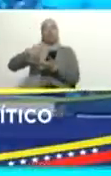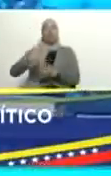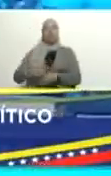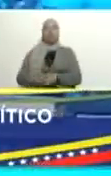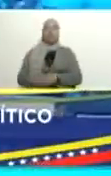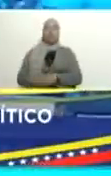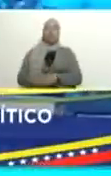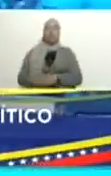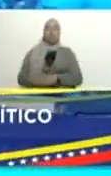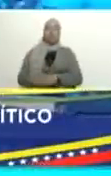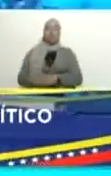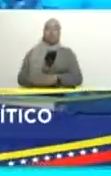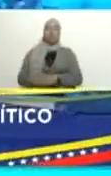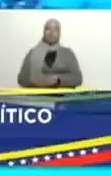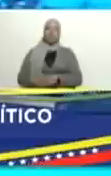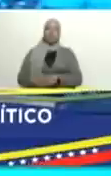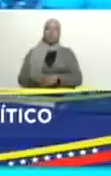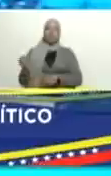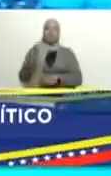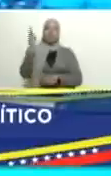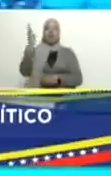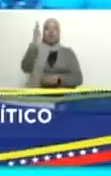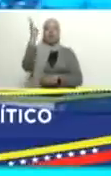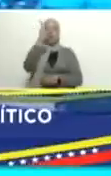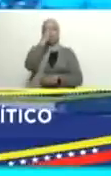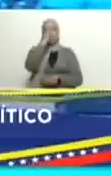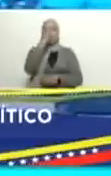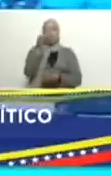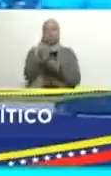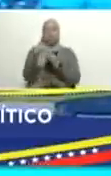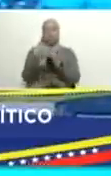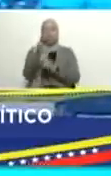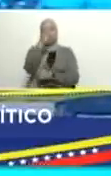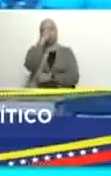de la capital del estado Barinas, municipio Barinas,